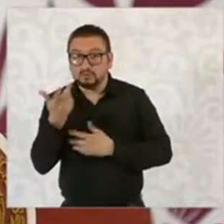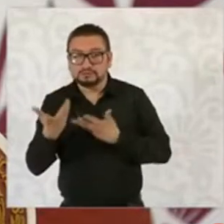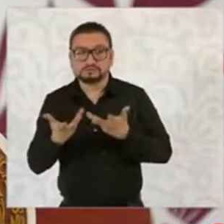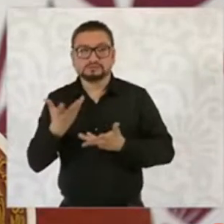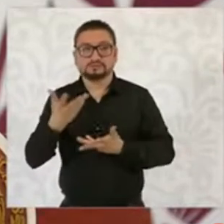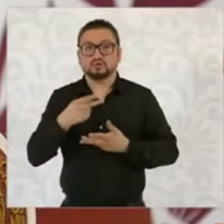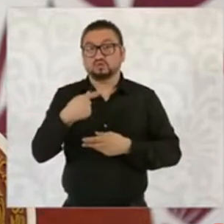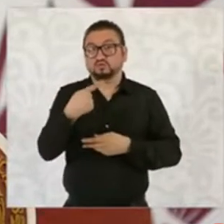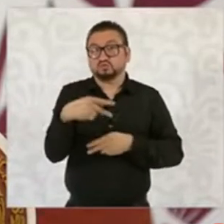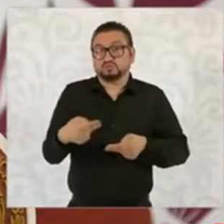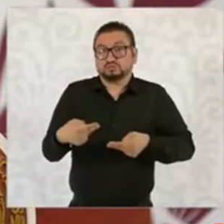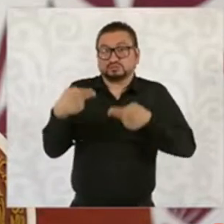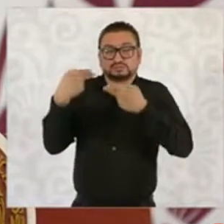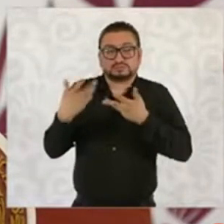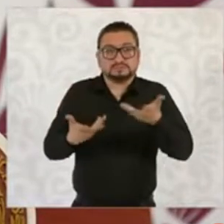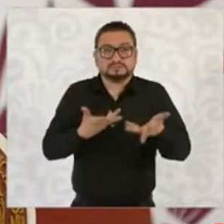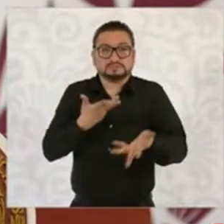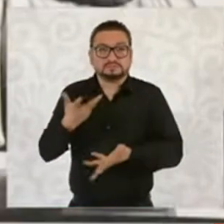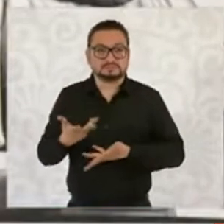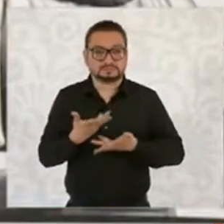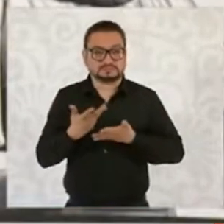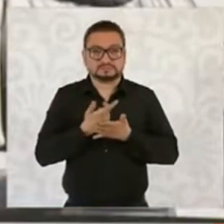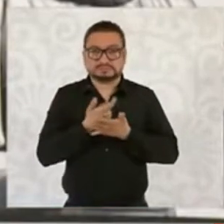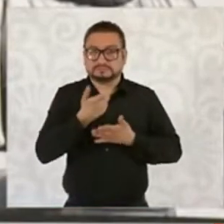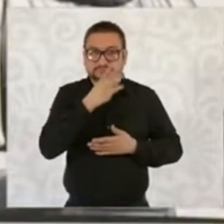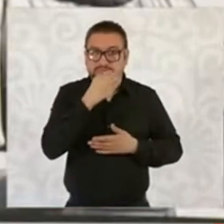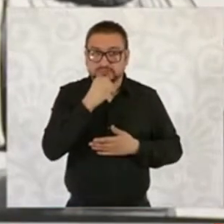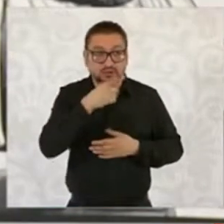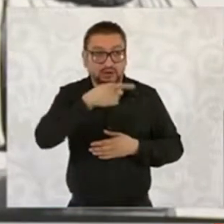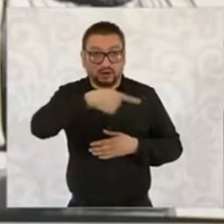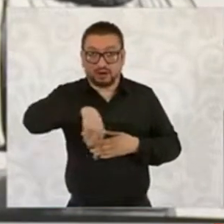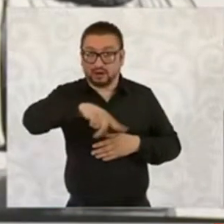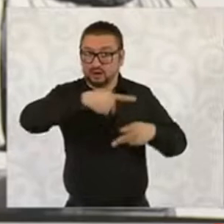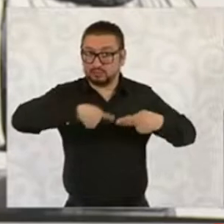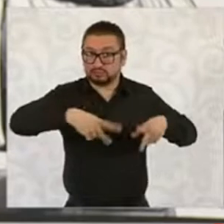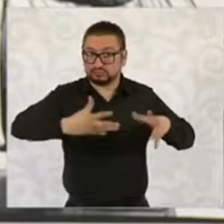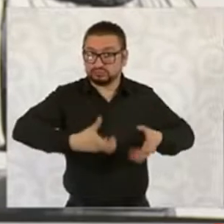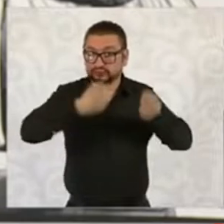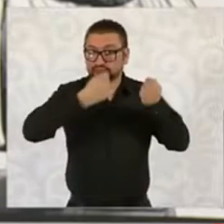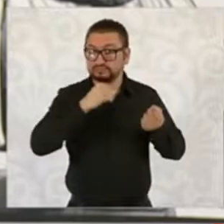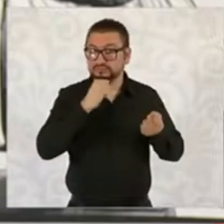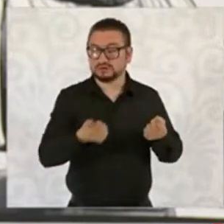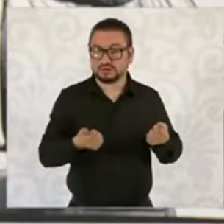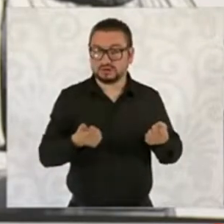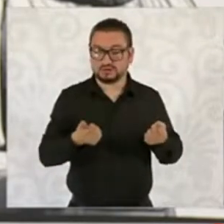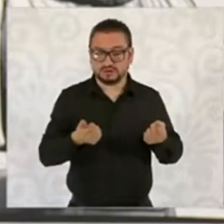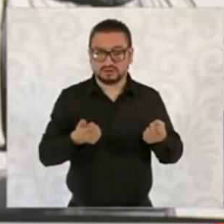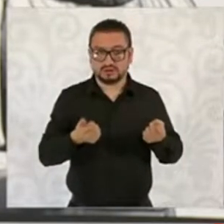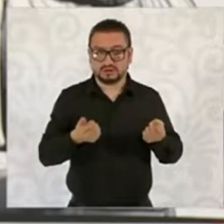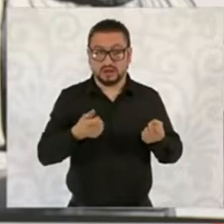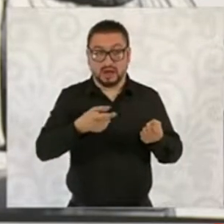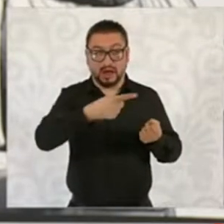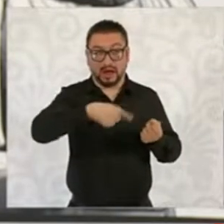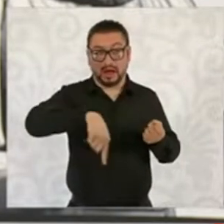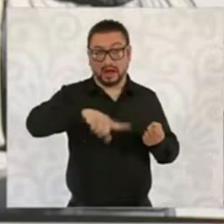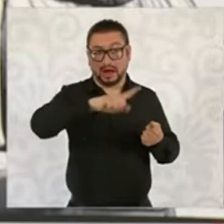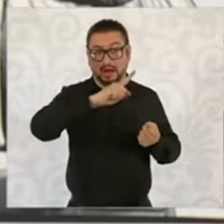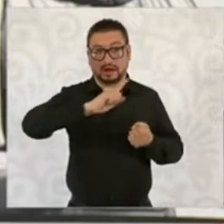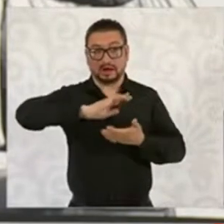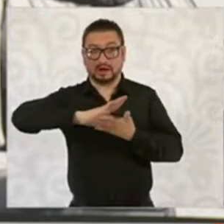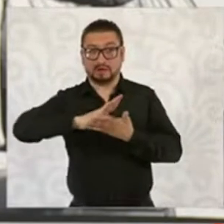para su negocio. A ellos no se les rescató, a ellos se les trató